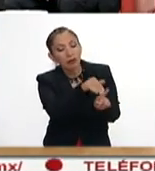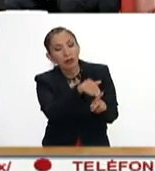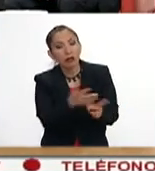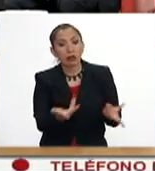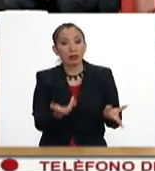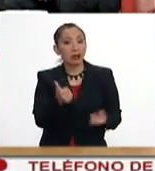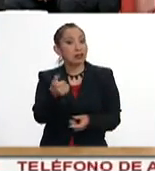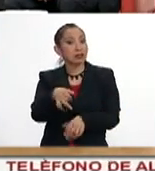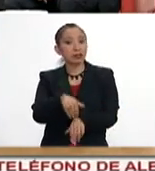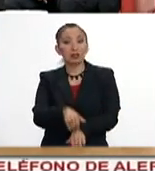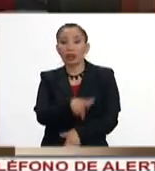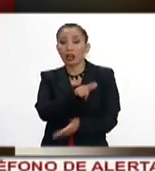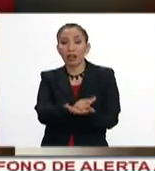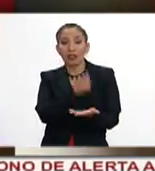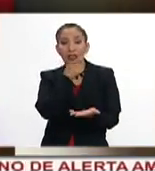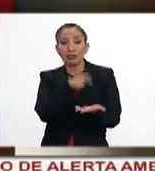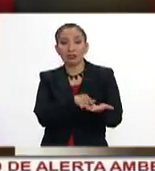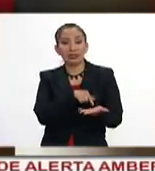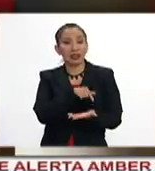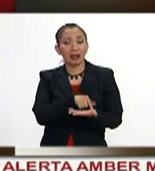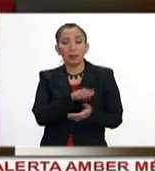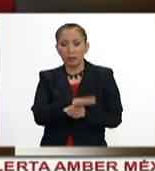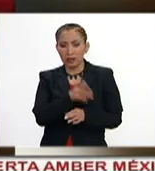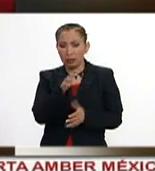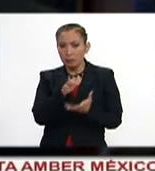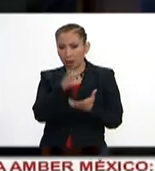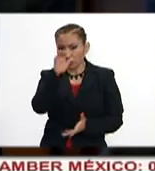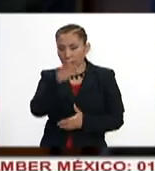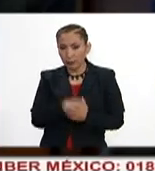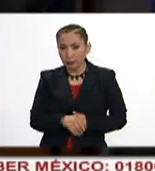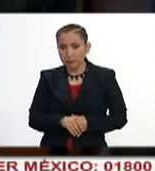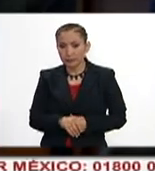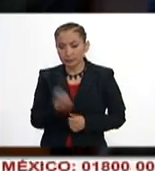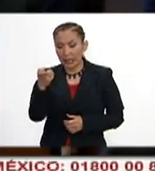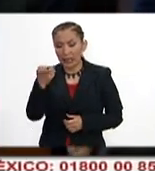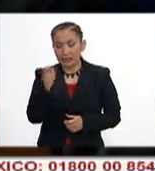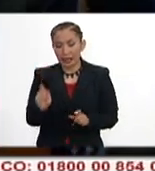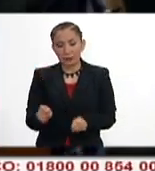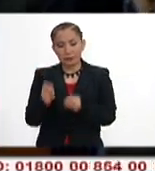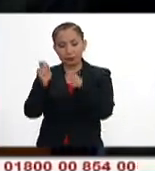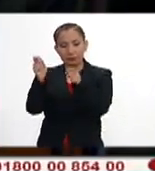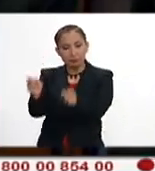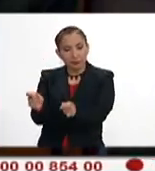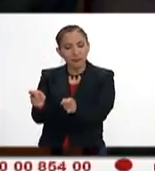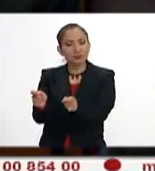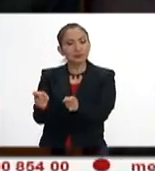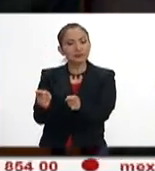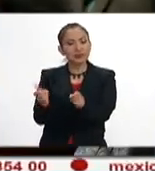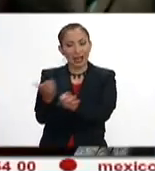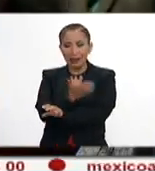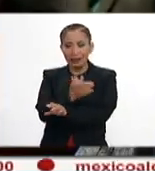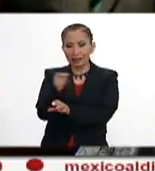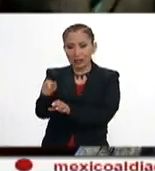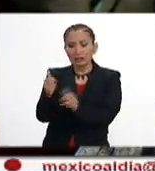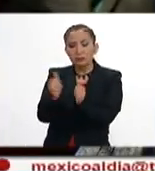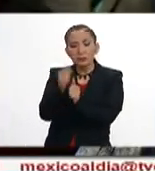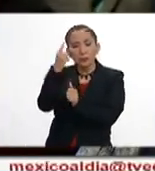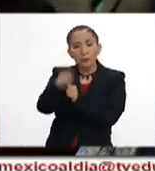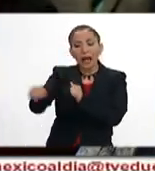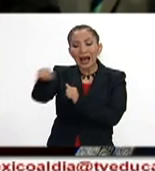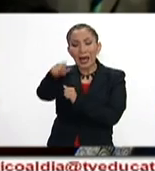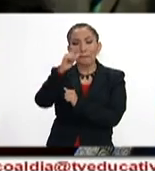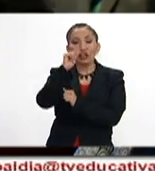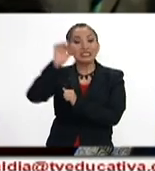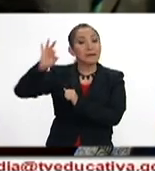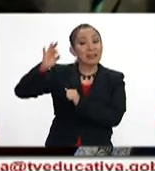de la ley a nivel local. Porque generalmente estas facultades están enmanadas solamente para los